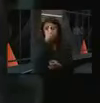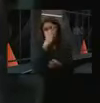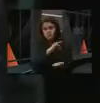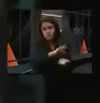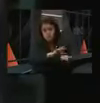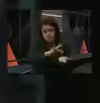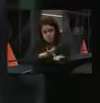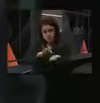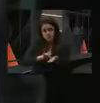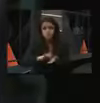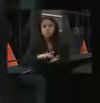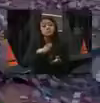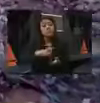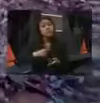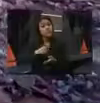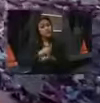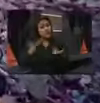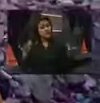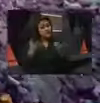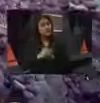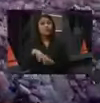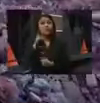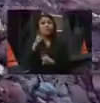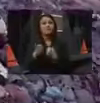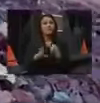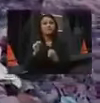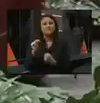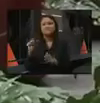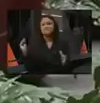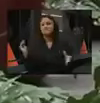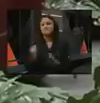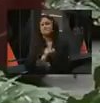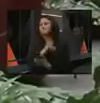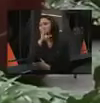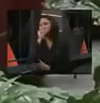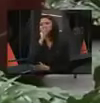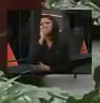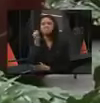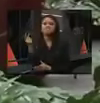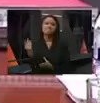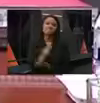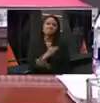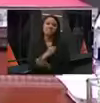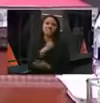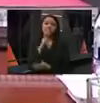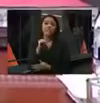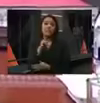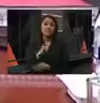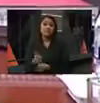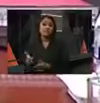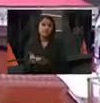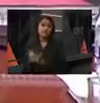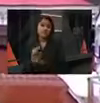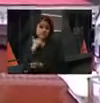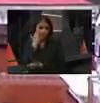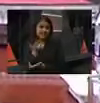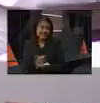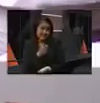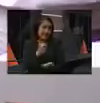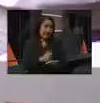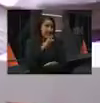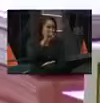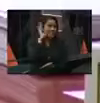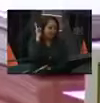que es el camino que debe seguir pero el clamor no ha hecho eco en lo más profundo ningún partido se anima a dar el primer